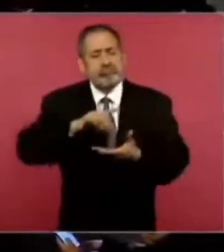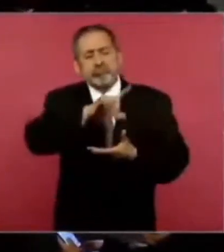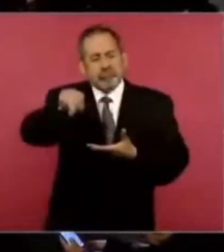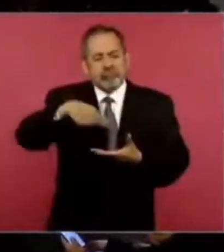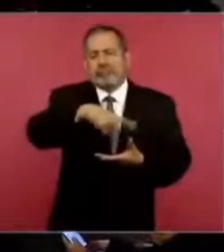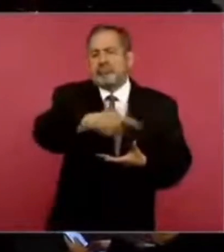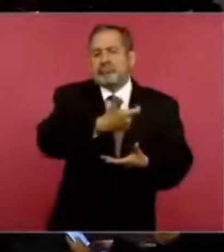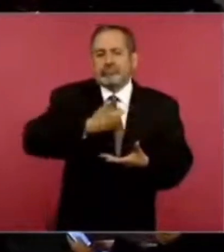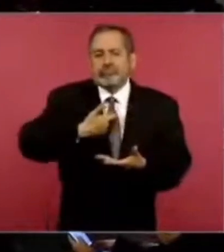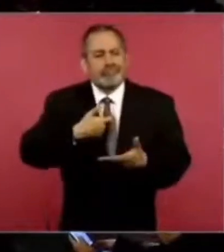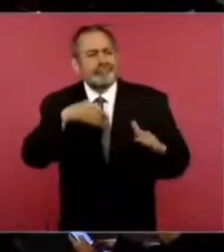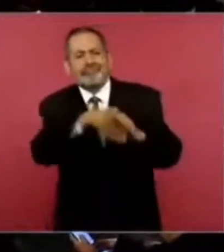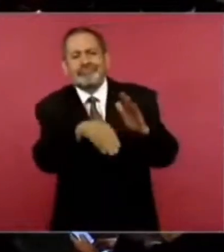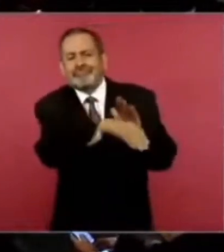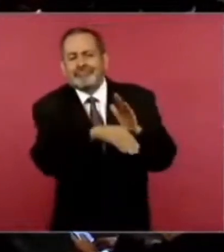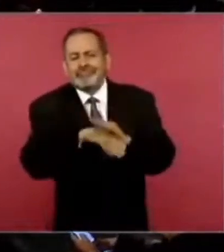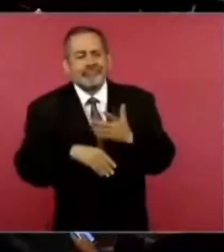adelante.